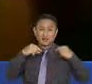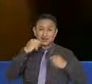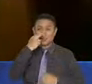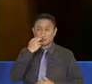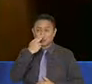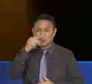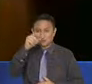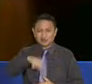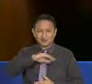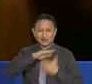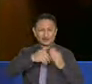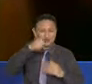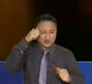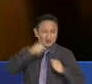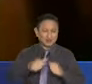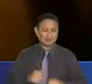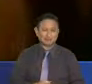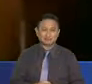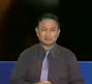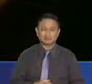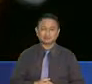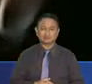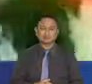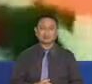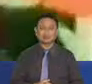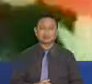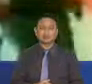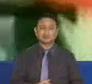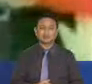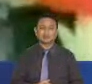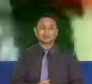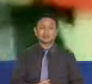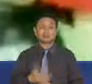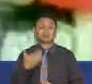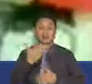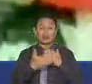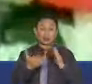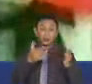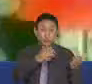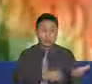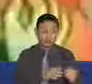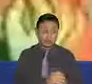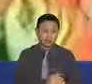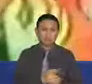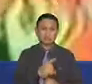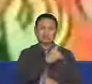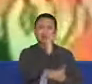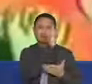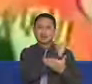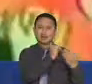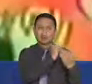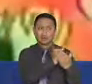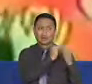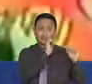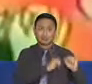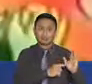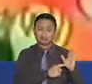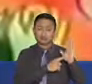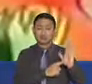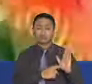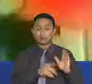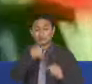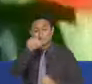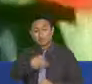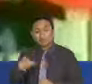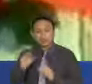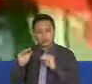ciudadano de a pie de su buena sazón incluso después de su muerte ayudó con su particular forma de ser a